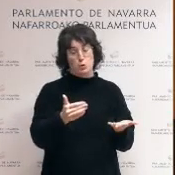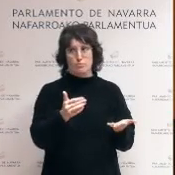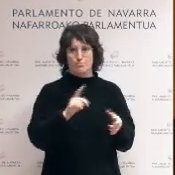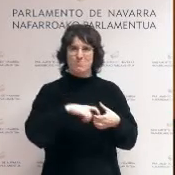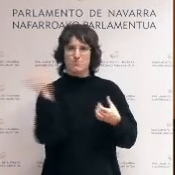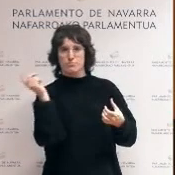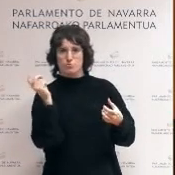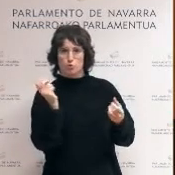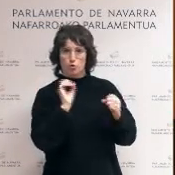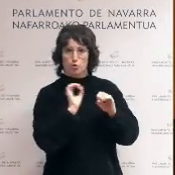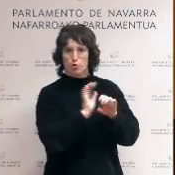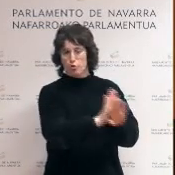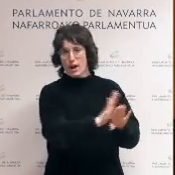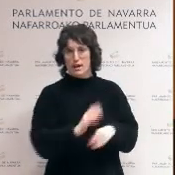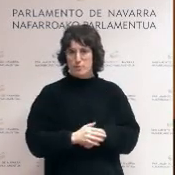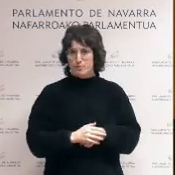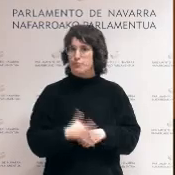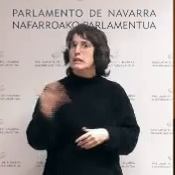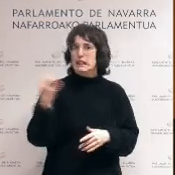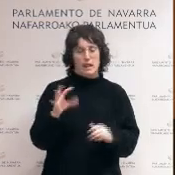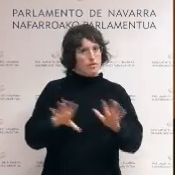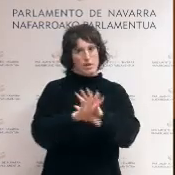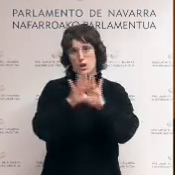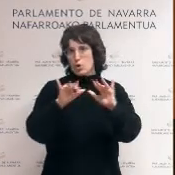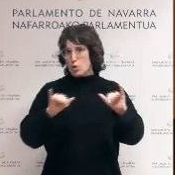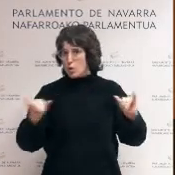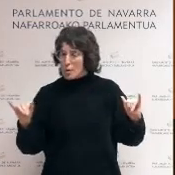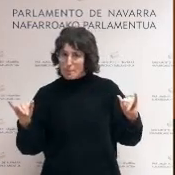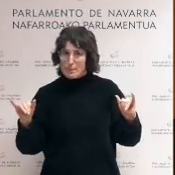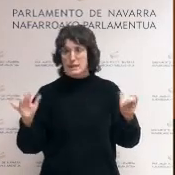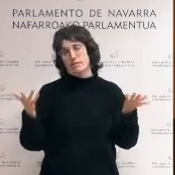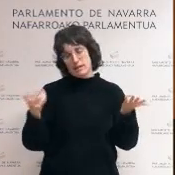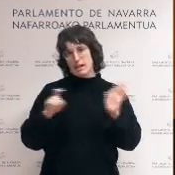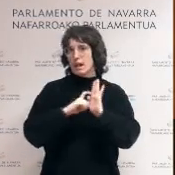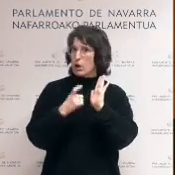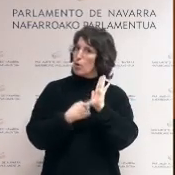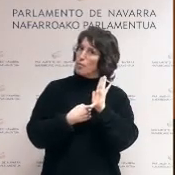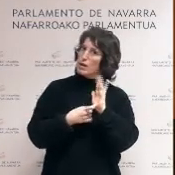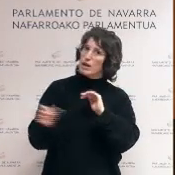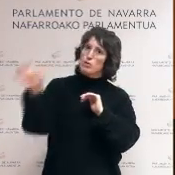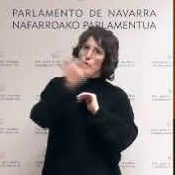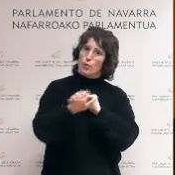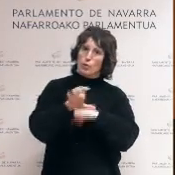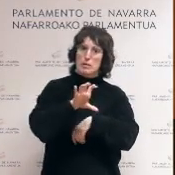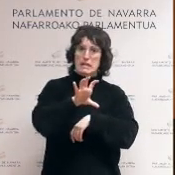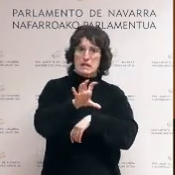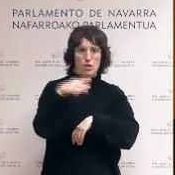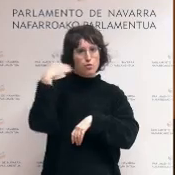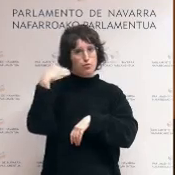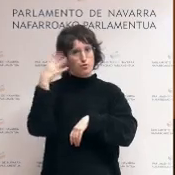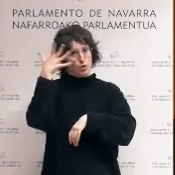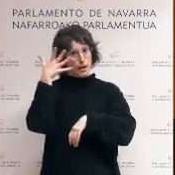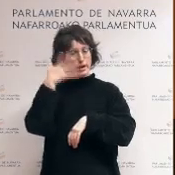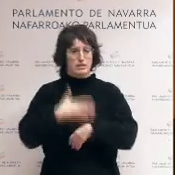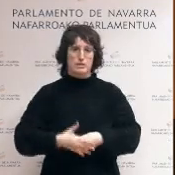supuesto, compatibilidad plena con los marcos europeos, estatales y forales. Y no voy a